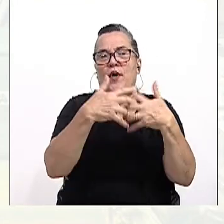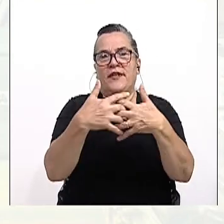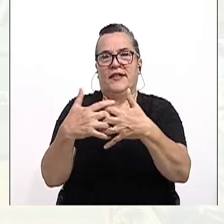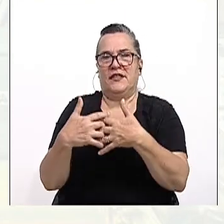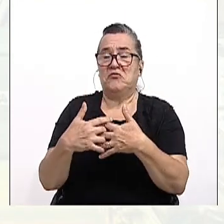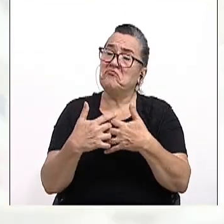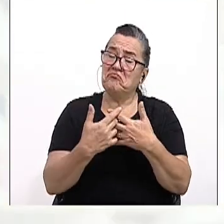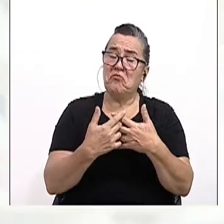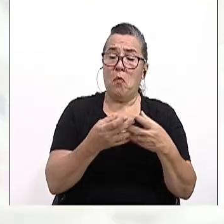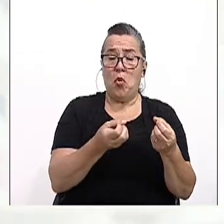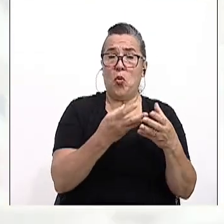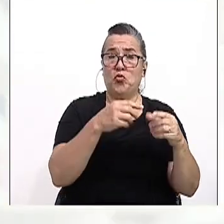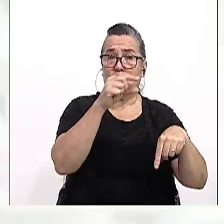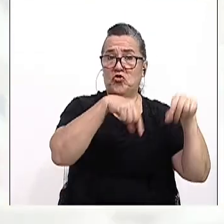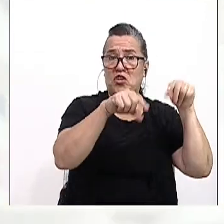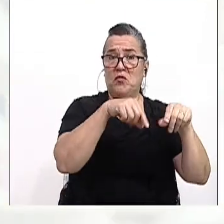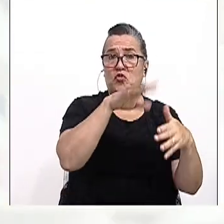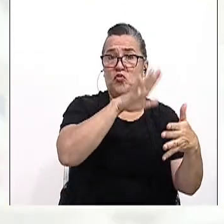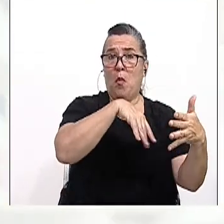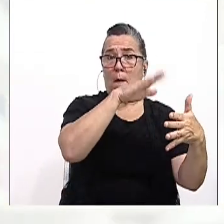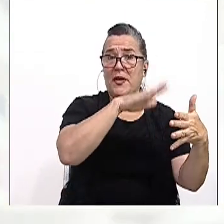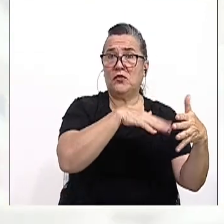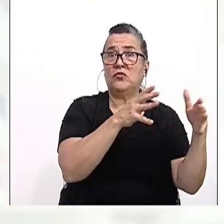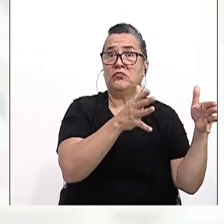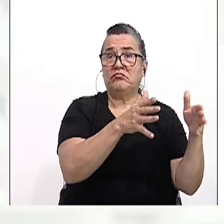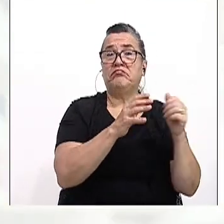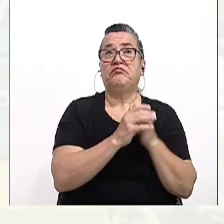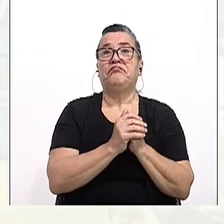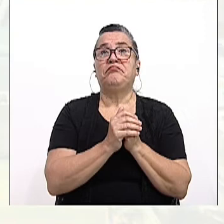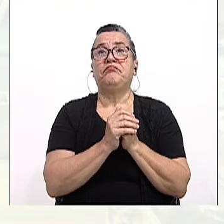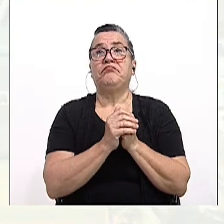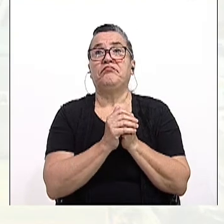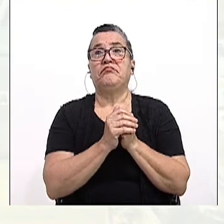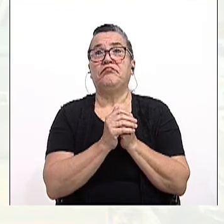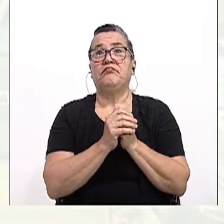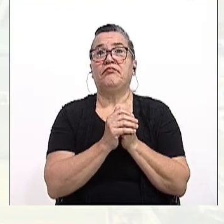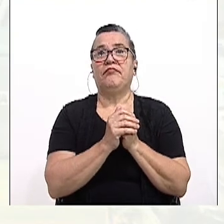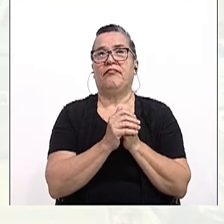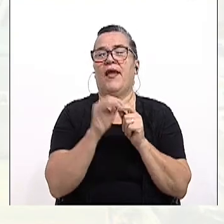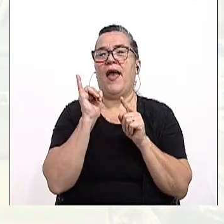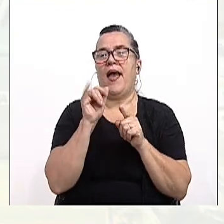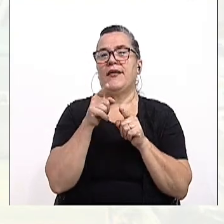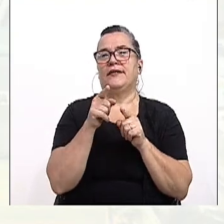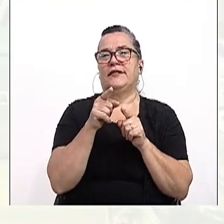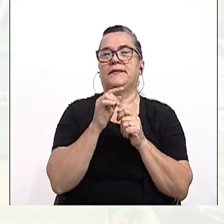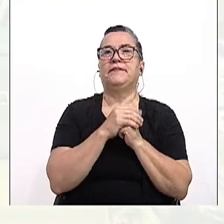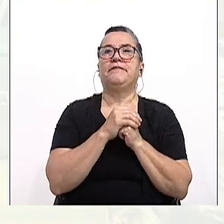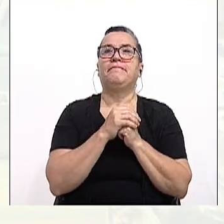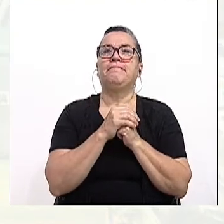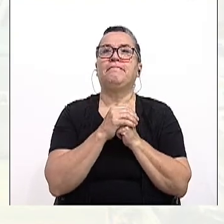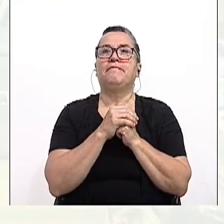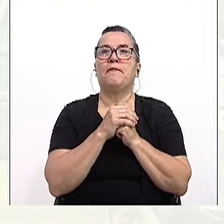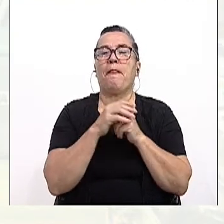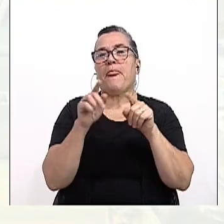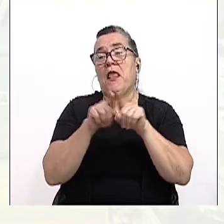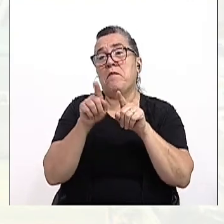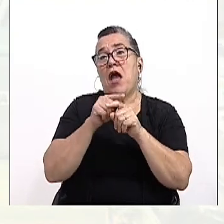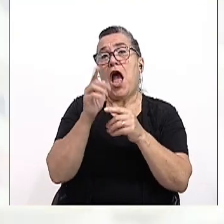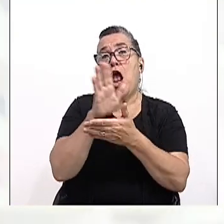productos químicos como las pinturas, ¿ok? Disculpen, ahí está, las pinturas,